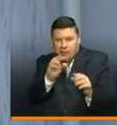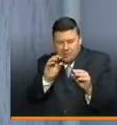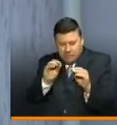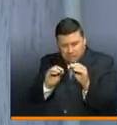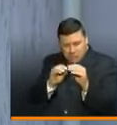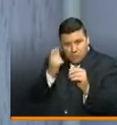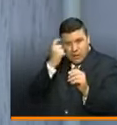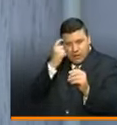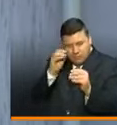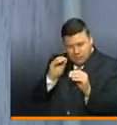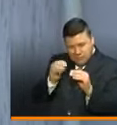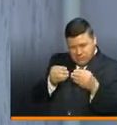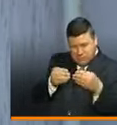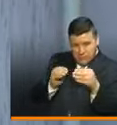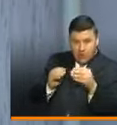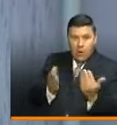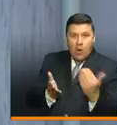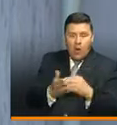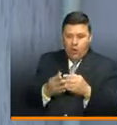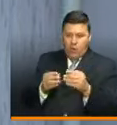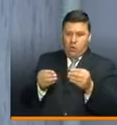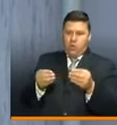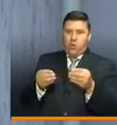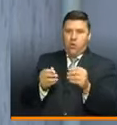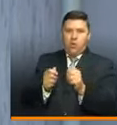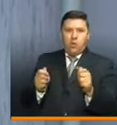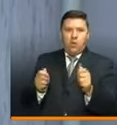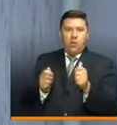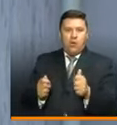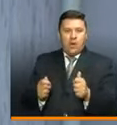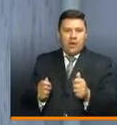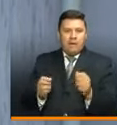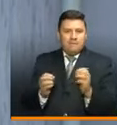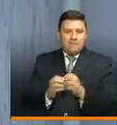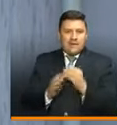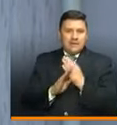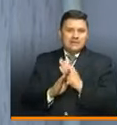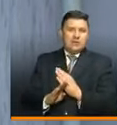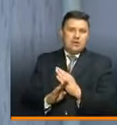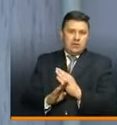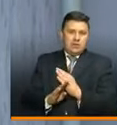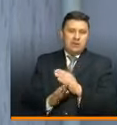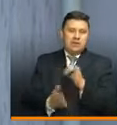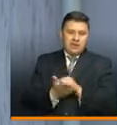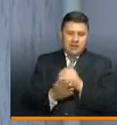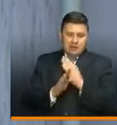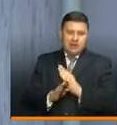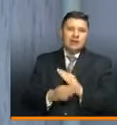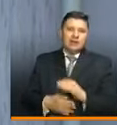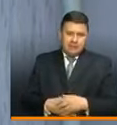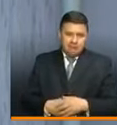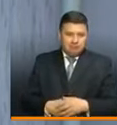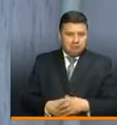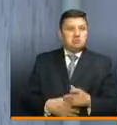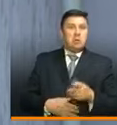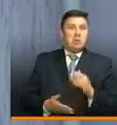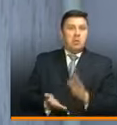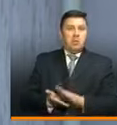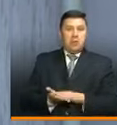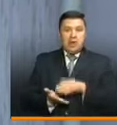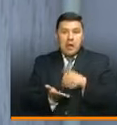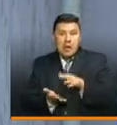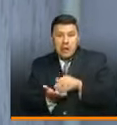muy inteligentes que lo vuelve muchísimo, muchísimo más seguro. Al mismo tiempo, consideramos que los gastos